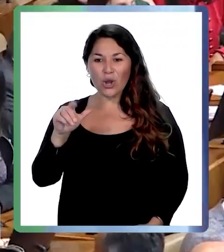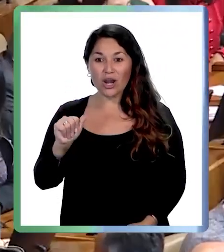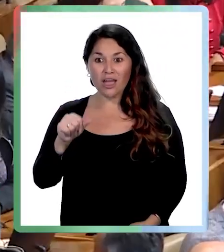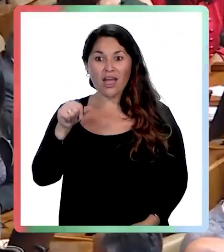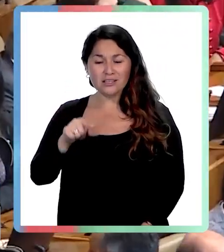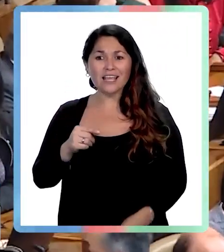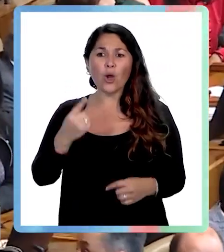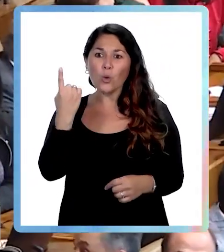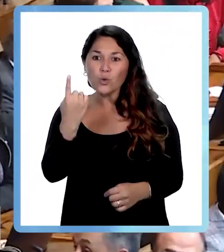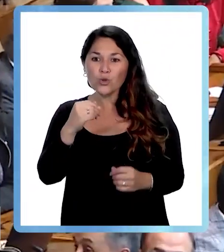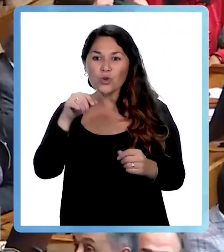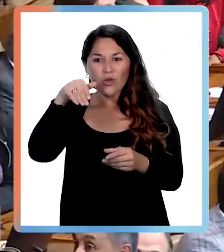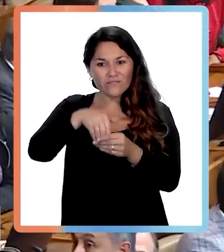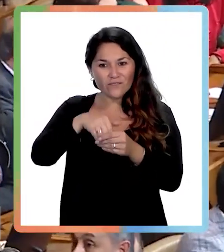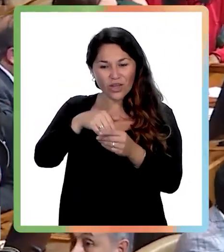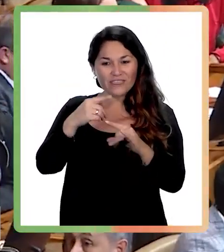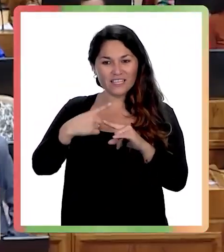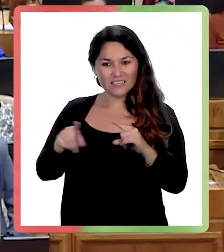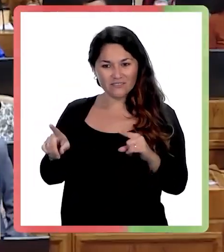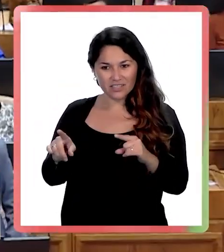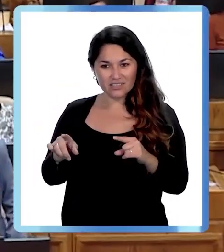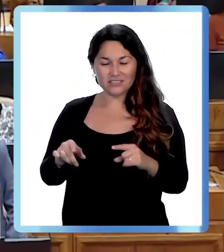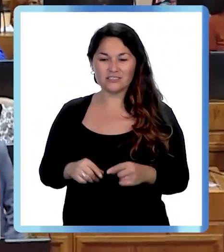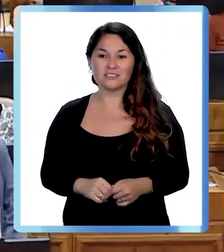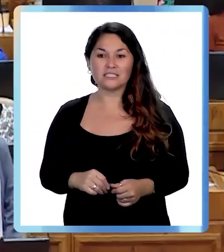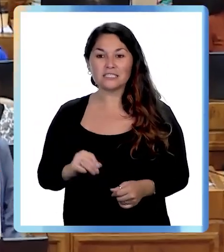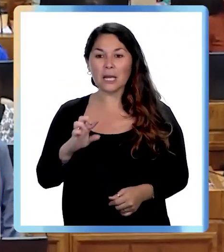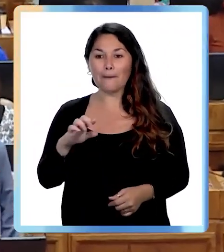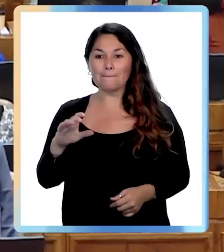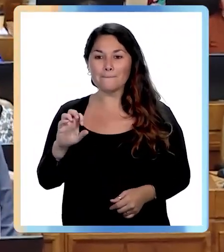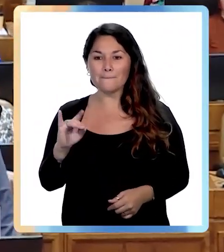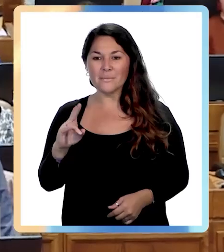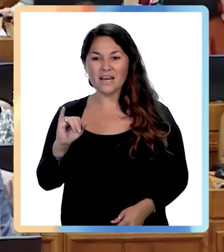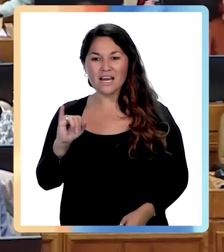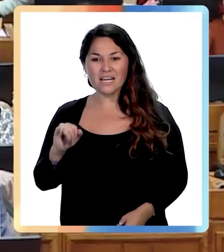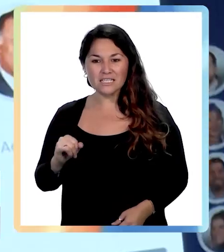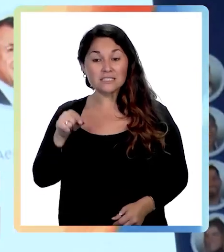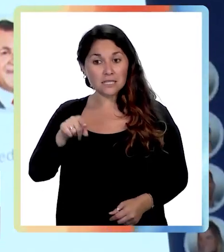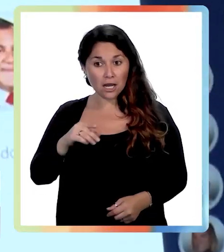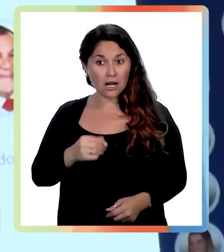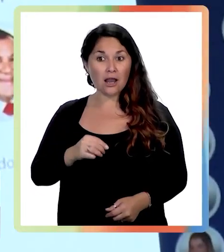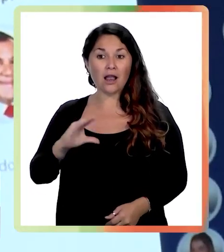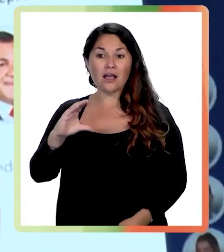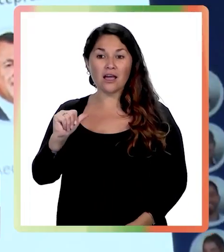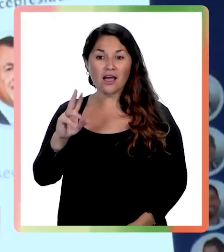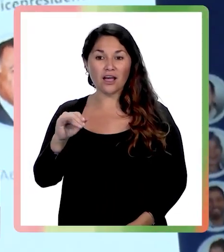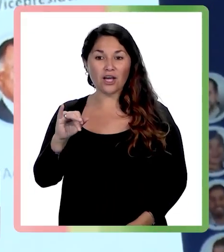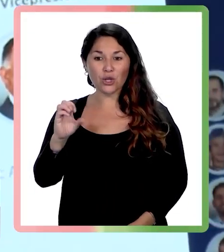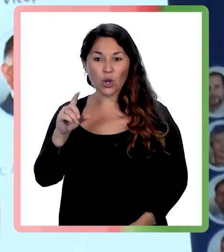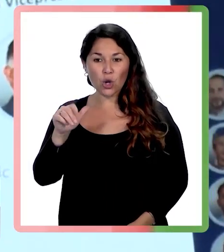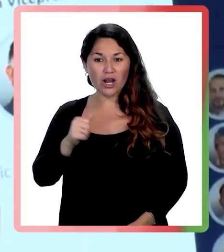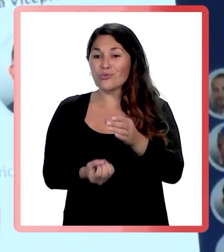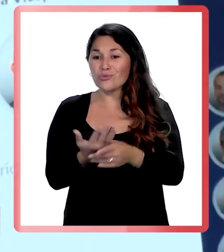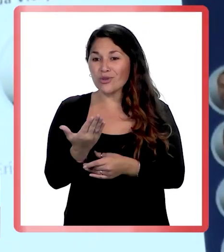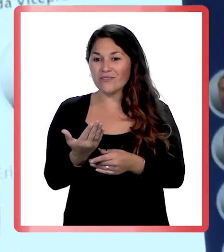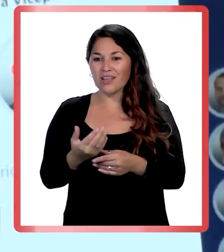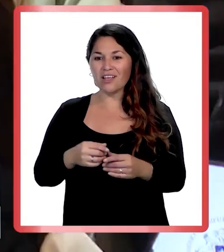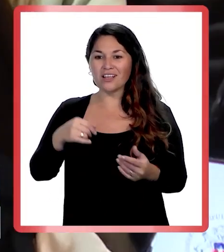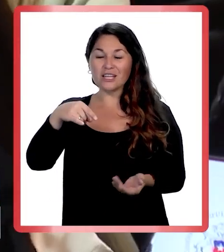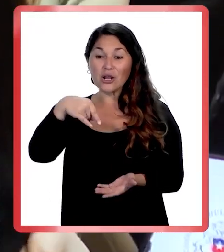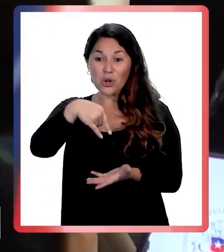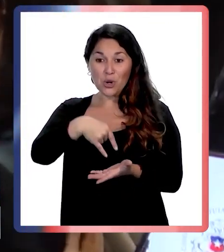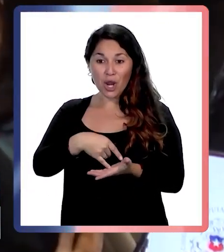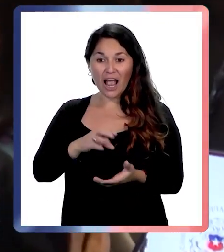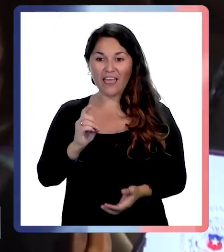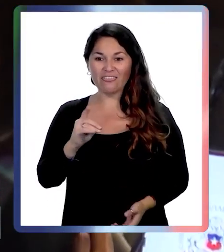de diferencia a la demócrata Johanna Pérez y se convirtió en la nueva presidenta de la Cámara de Diputados. De esta